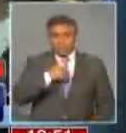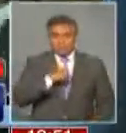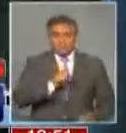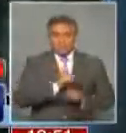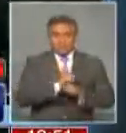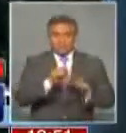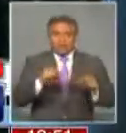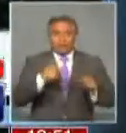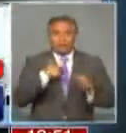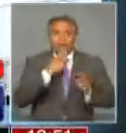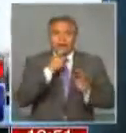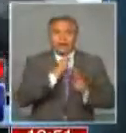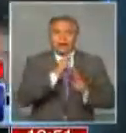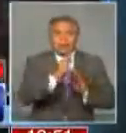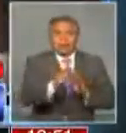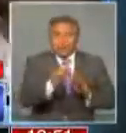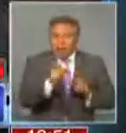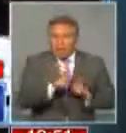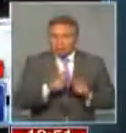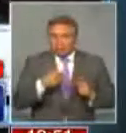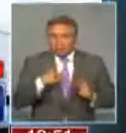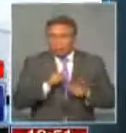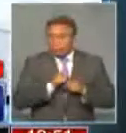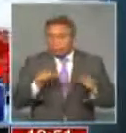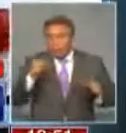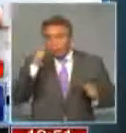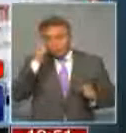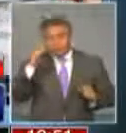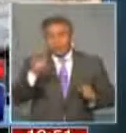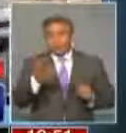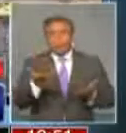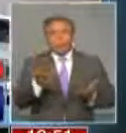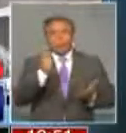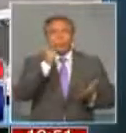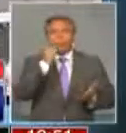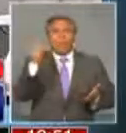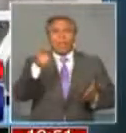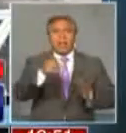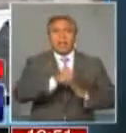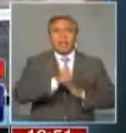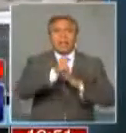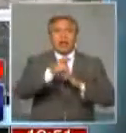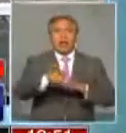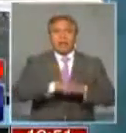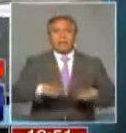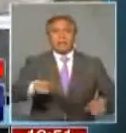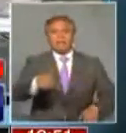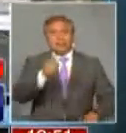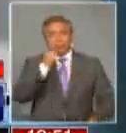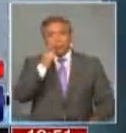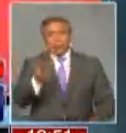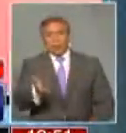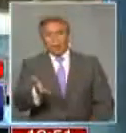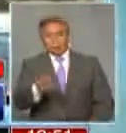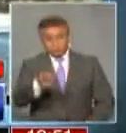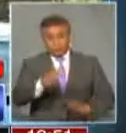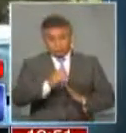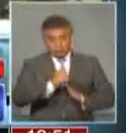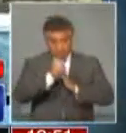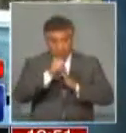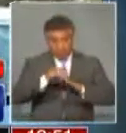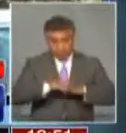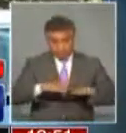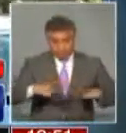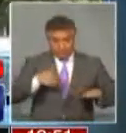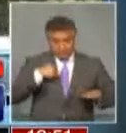responder, Matilde, ¿cómo le voy a responder algo que yo no puedo saber? Entonces, ¿cuál es el liderazgo de la mesa? O sea, el liderazgo de la mesa, además,